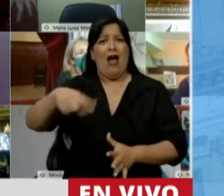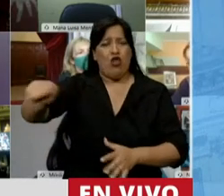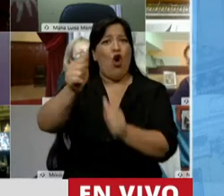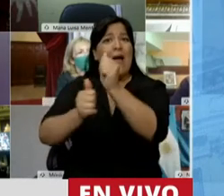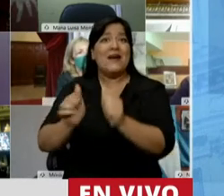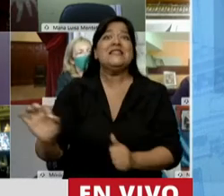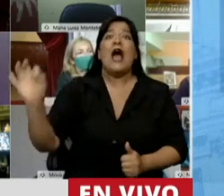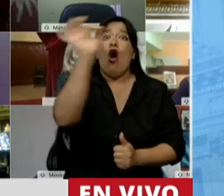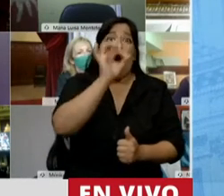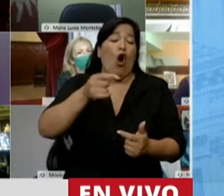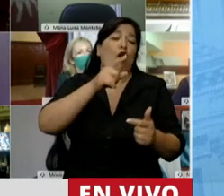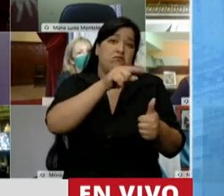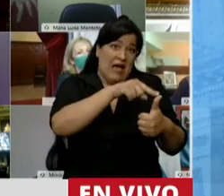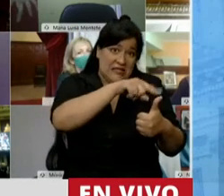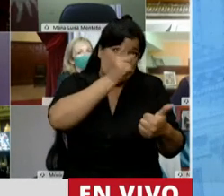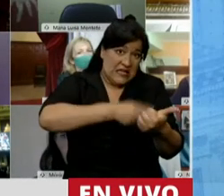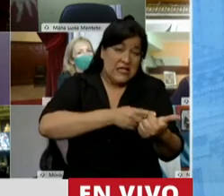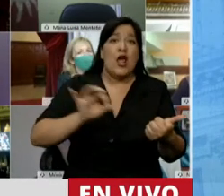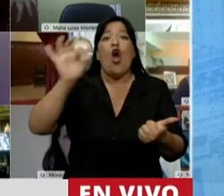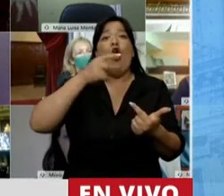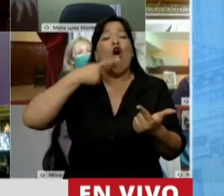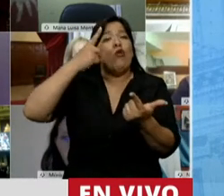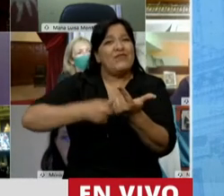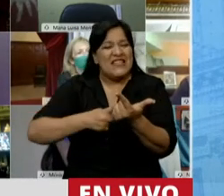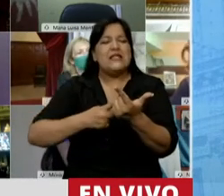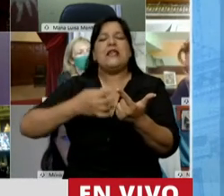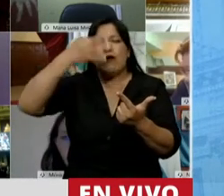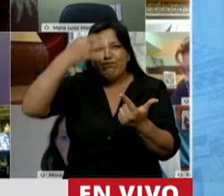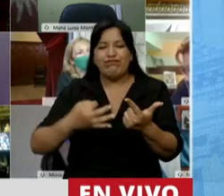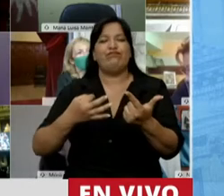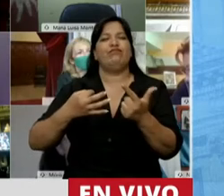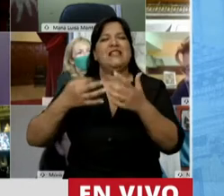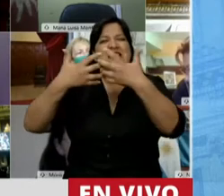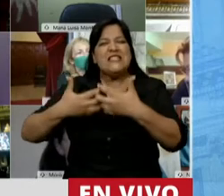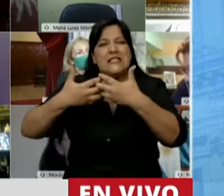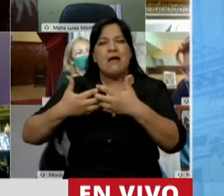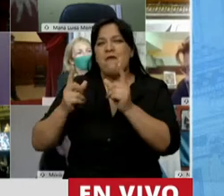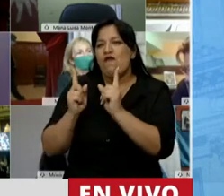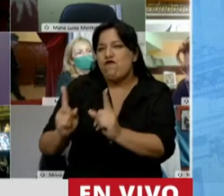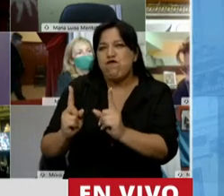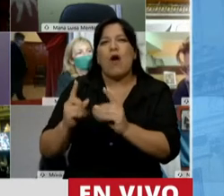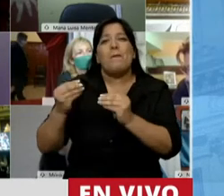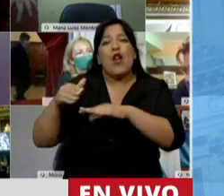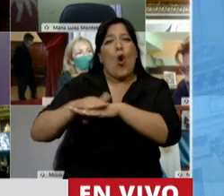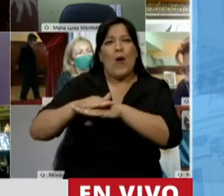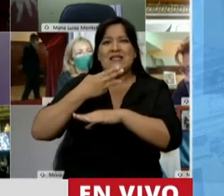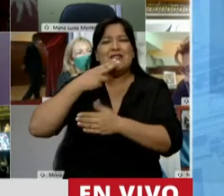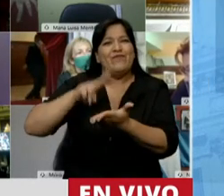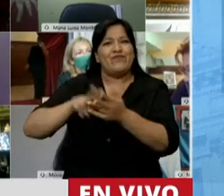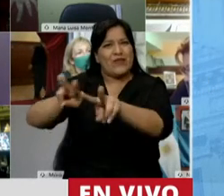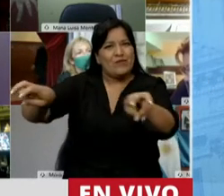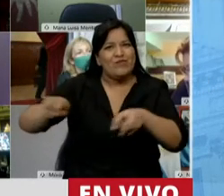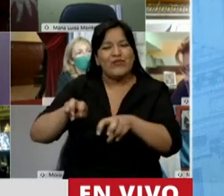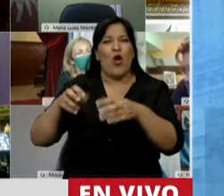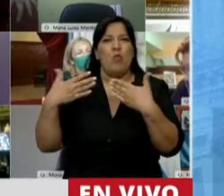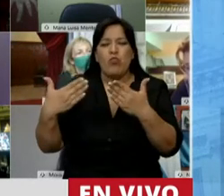decide construir un sistema inclusivo y sostenible sobre la base de una fiscalidad